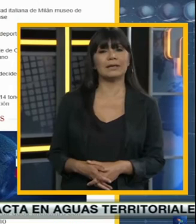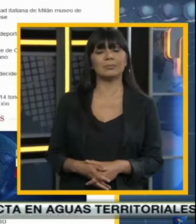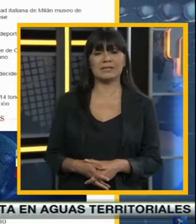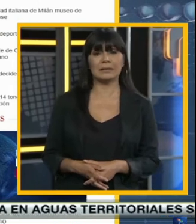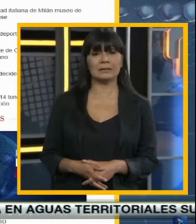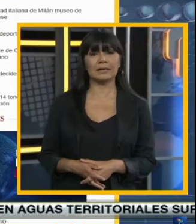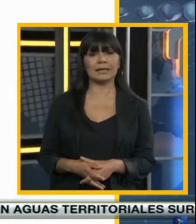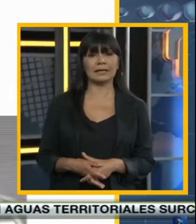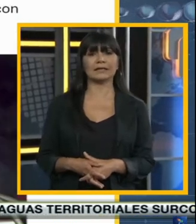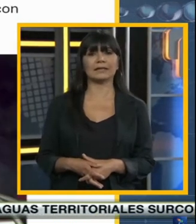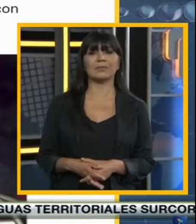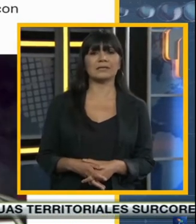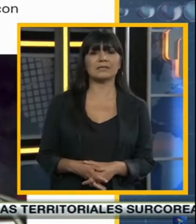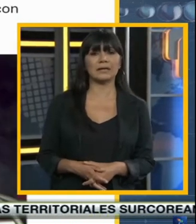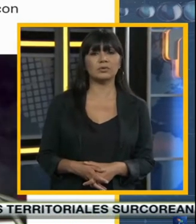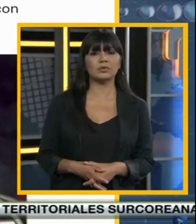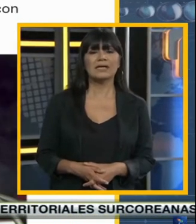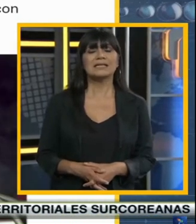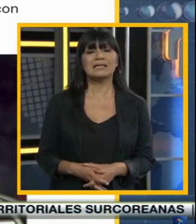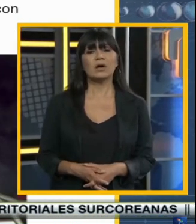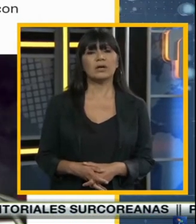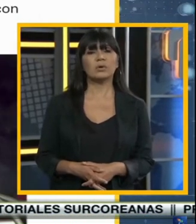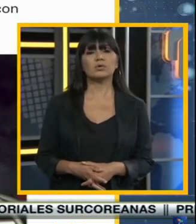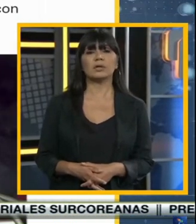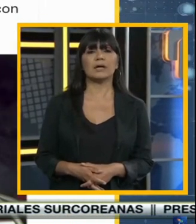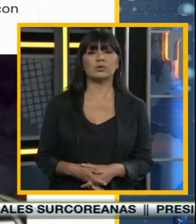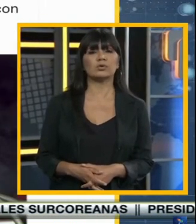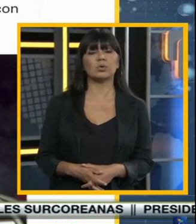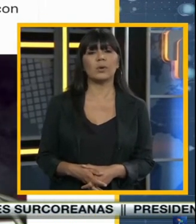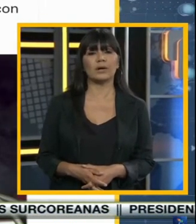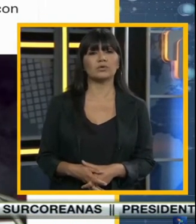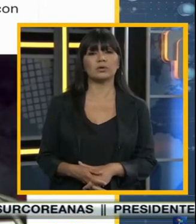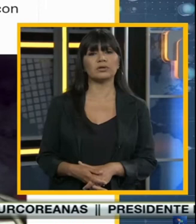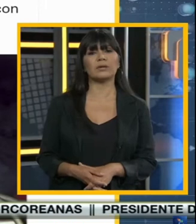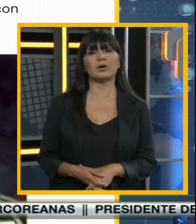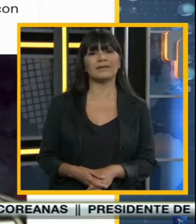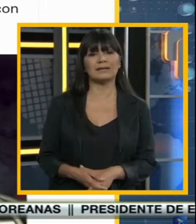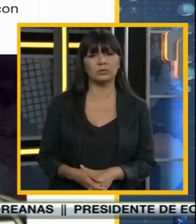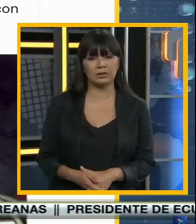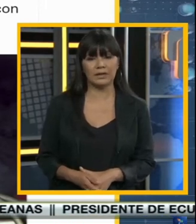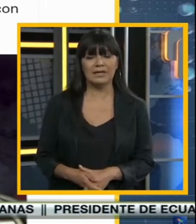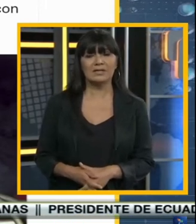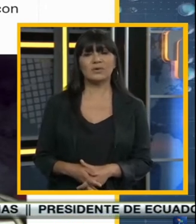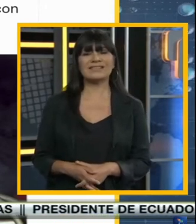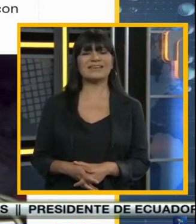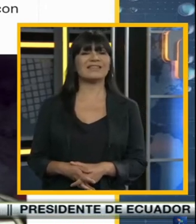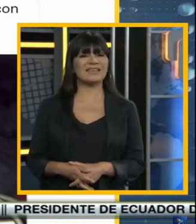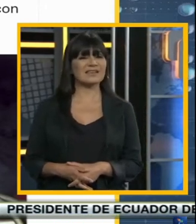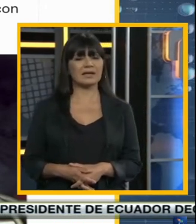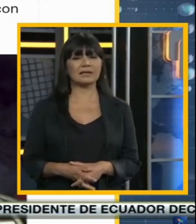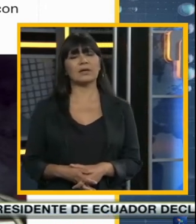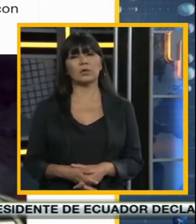tuit del presidente Díaz-Canel que también resaltamos. Si los revolucionarios cubanos en otra época de la historia se